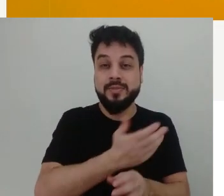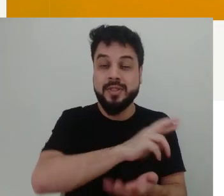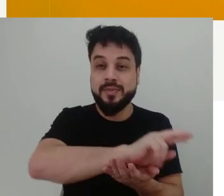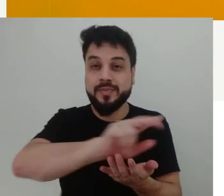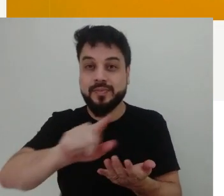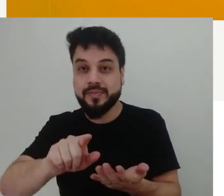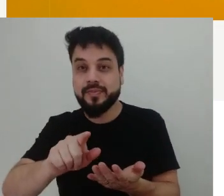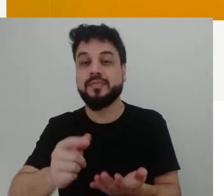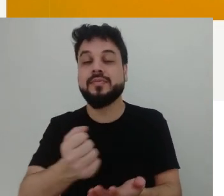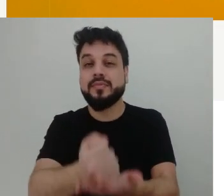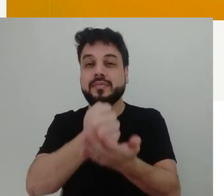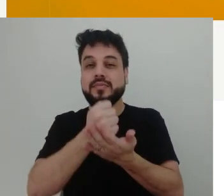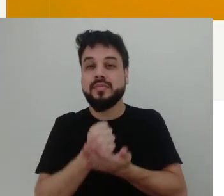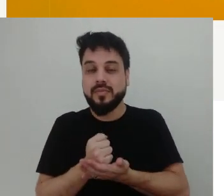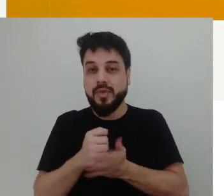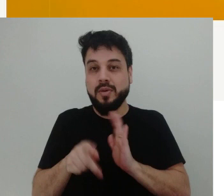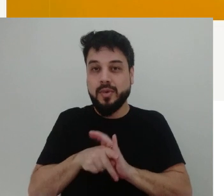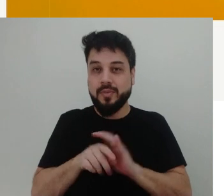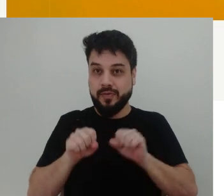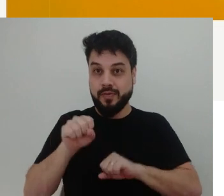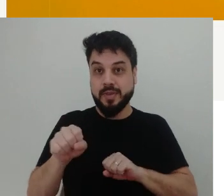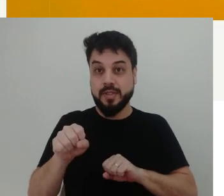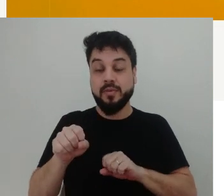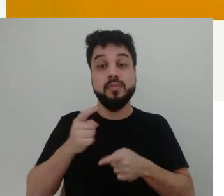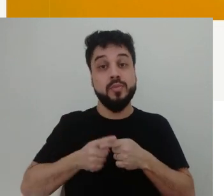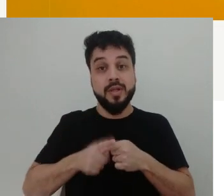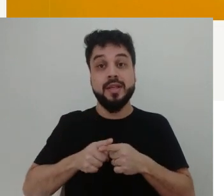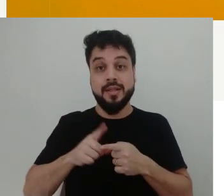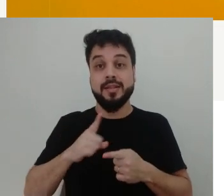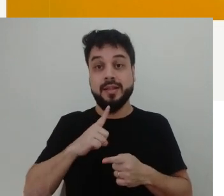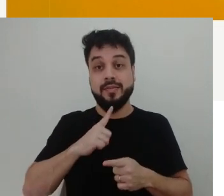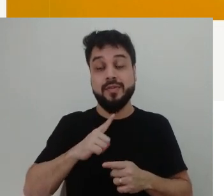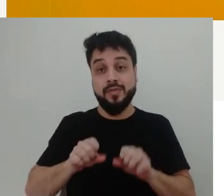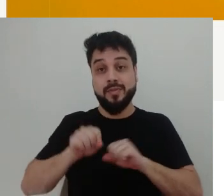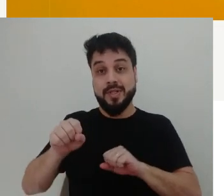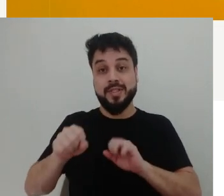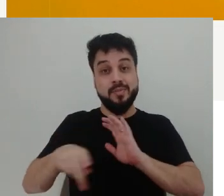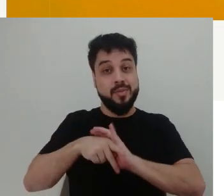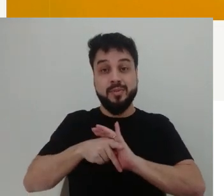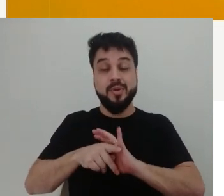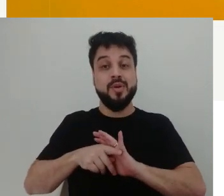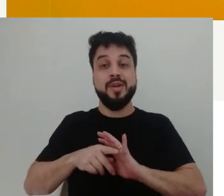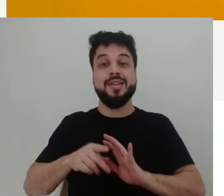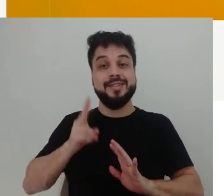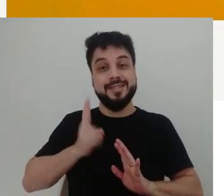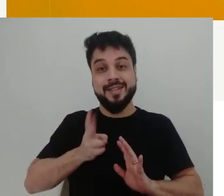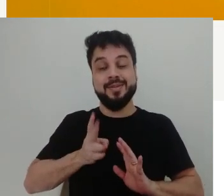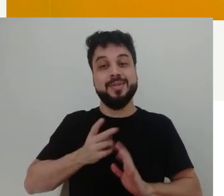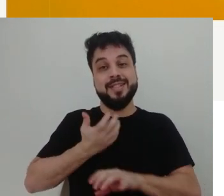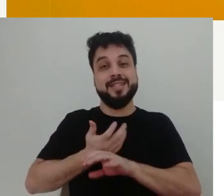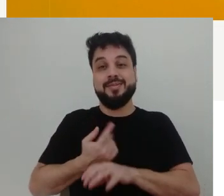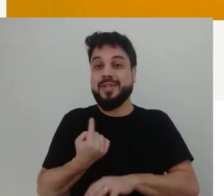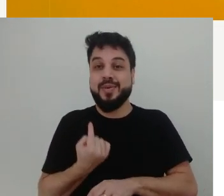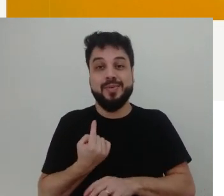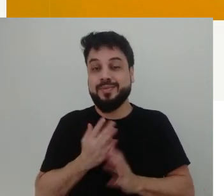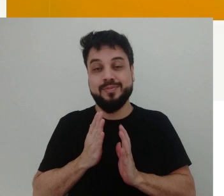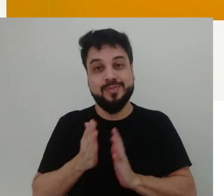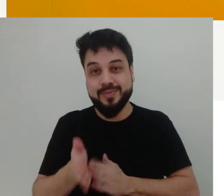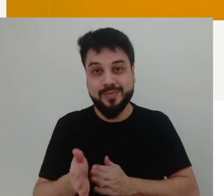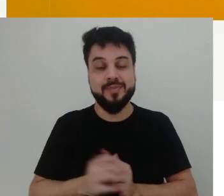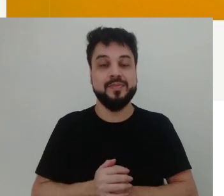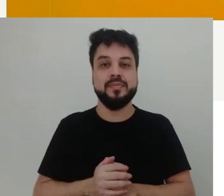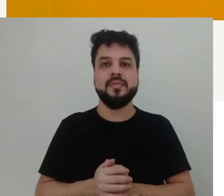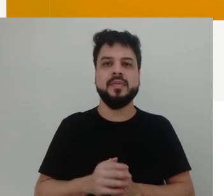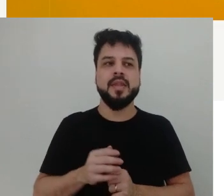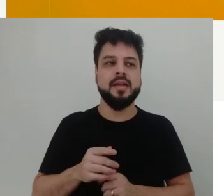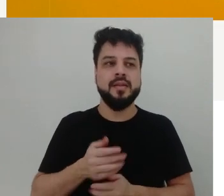Distintos abordajes, pero creo que eso depende del contexto particular. Lo que yo agradezco de la